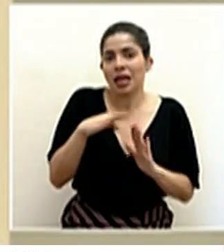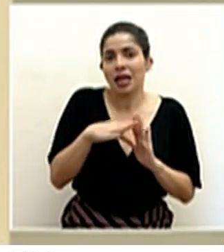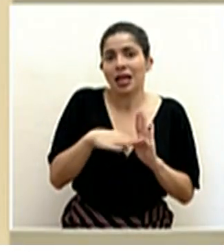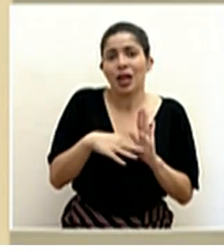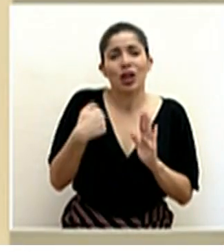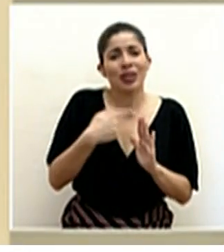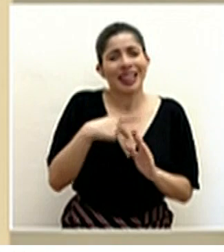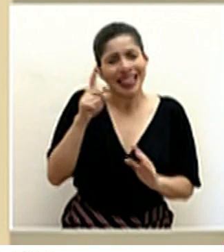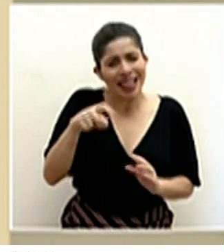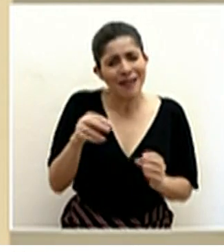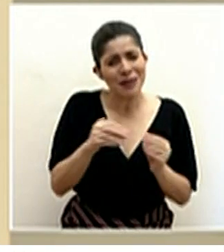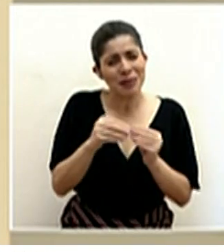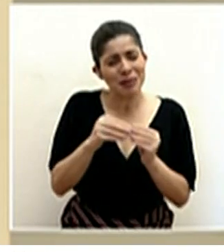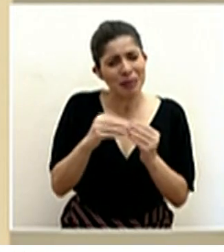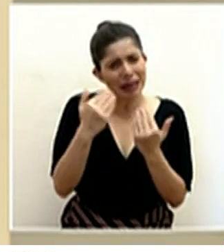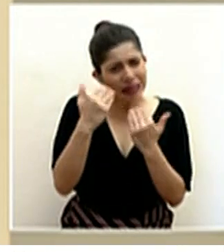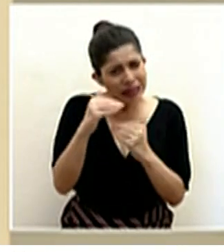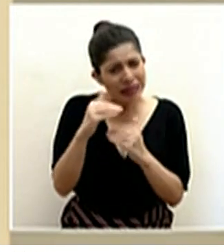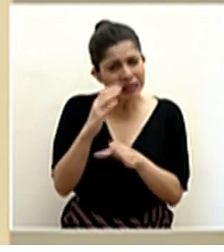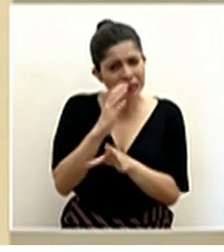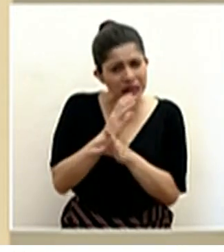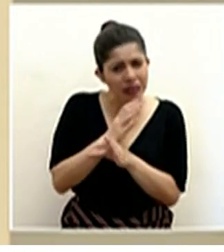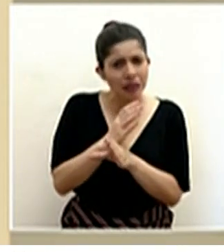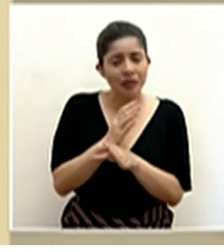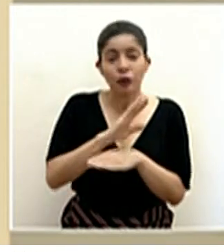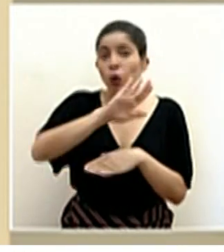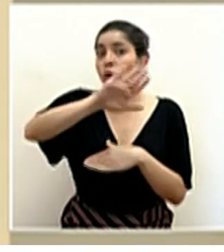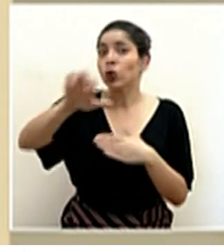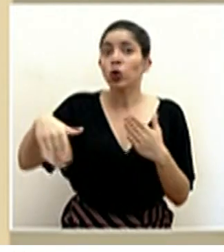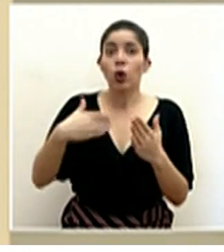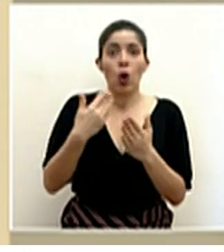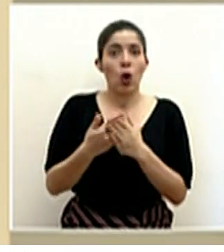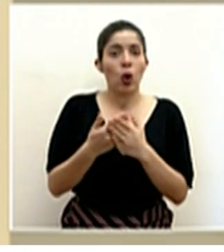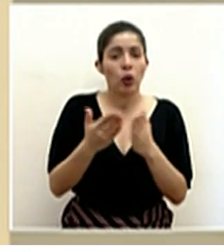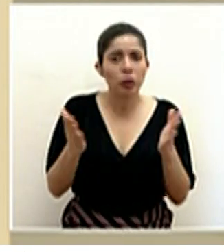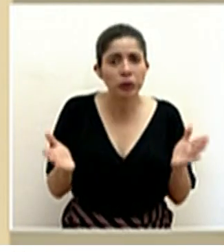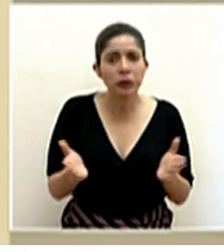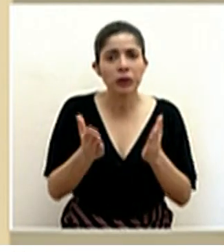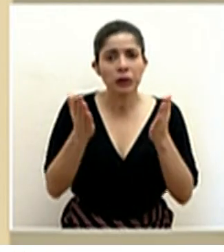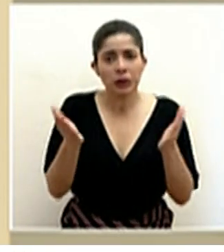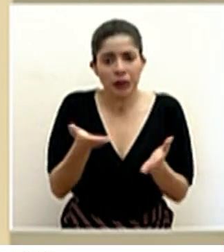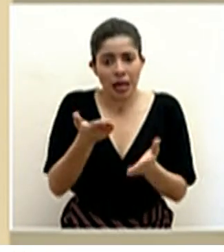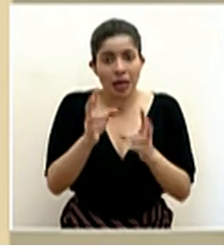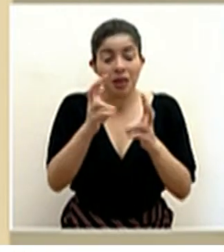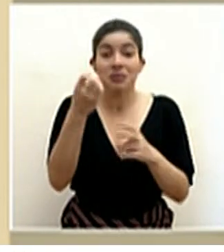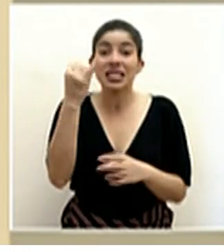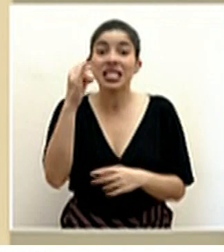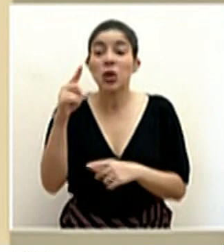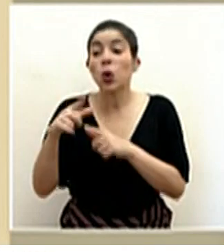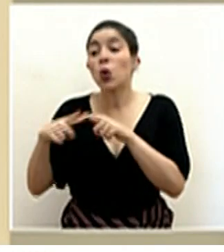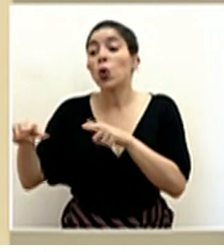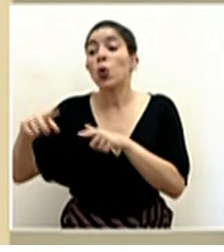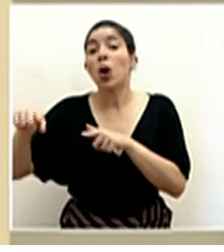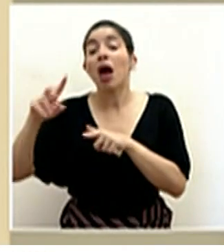que ser más rigurosos y yo creo que todos, como les digo, todos estamos jalando esta carga. Si en un lugar se descuidan y piensan